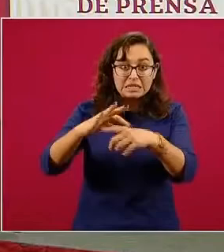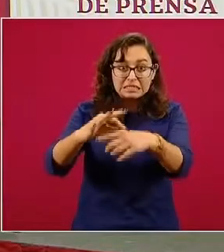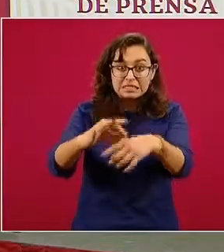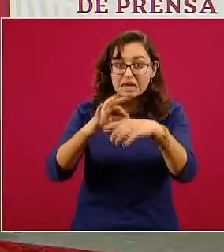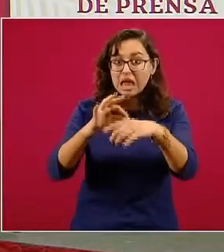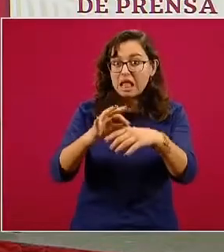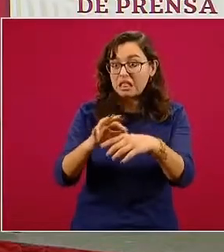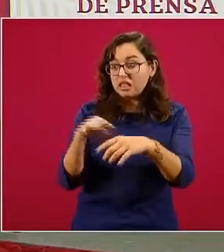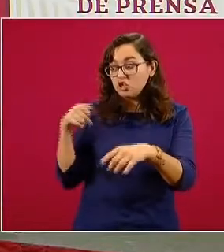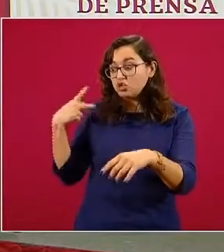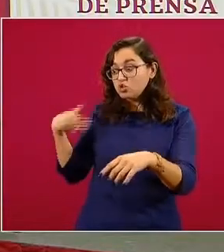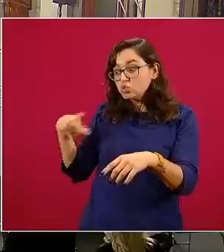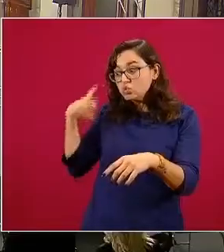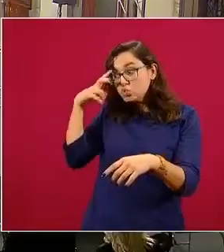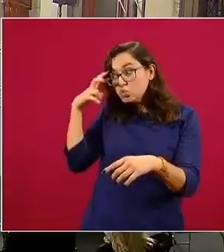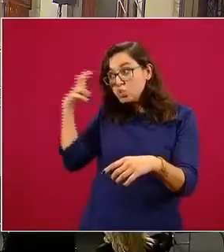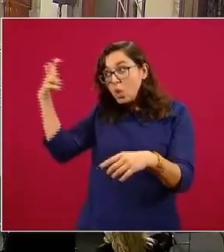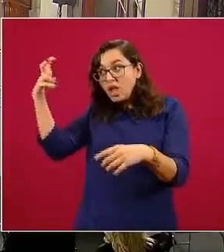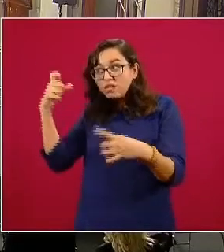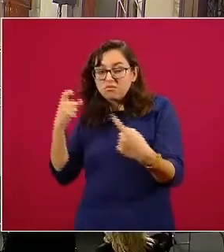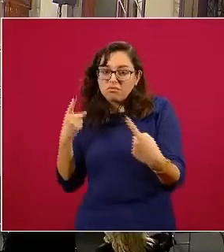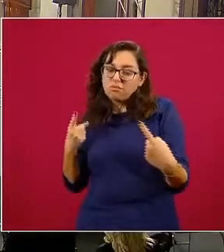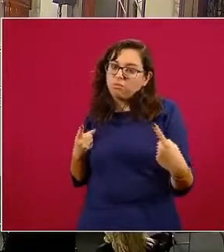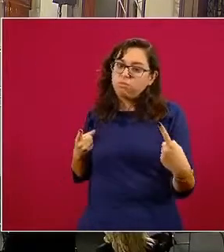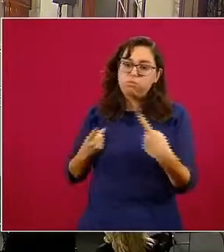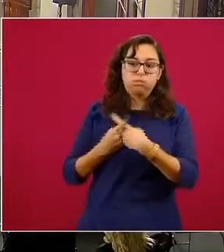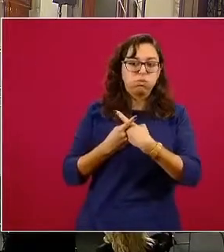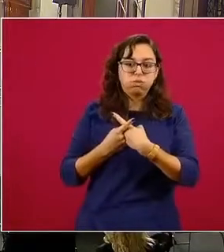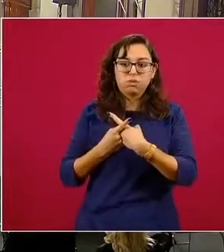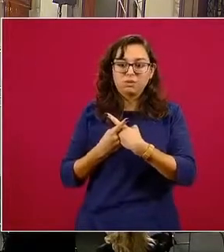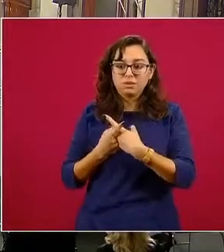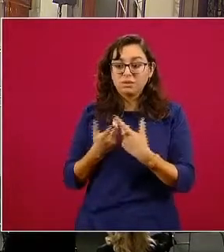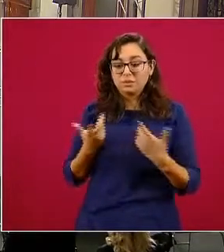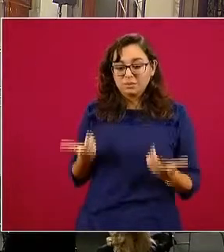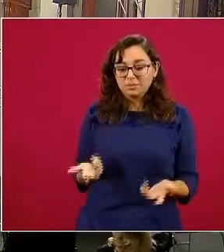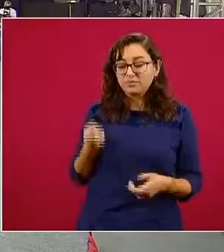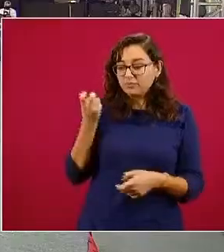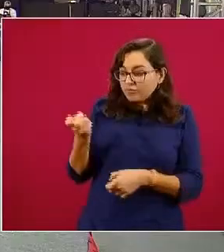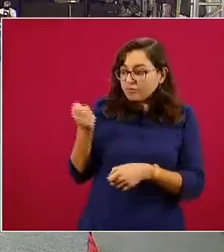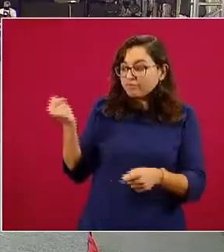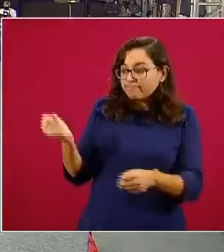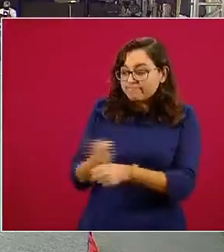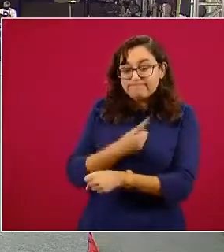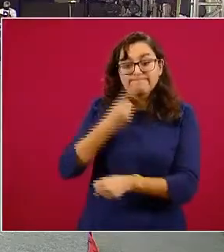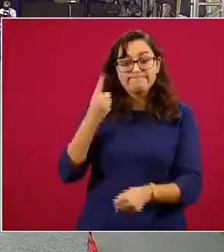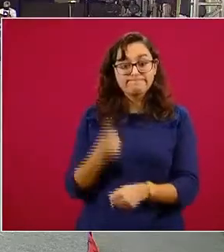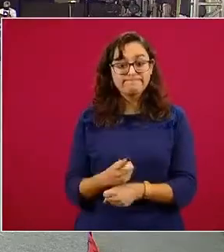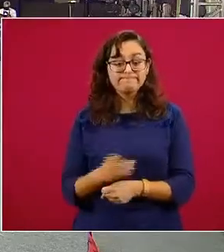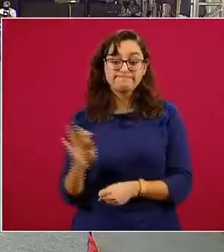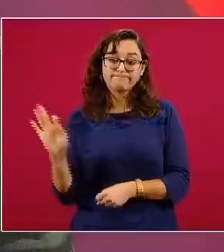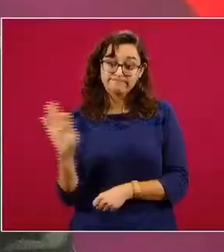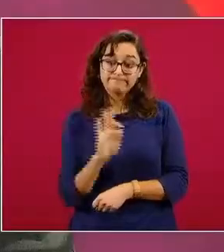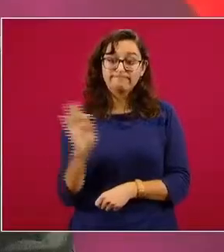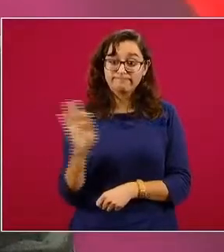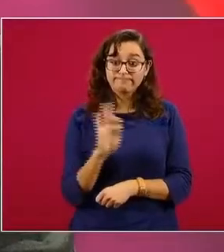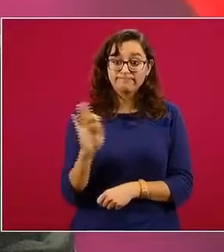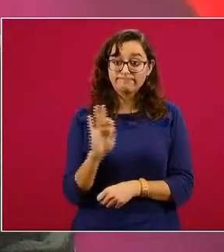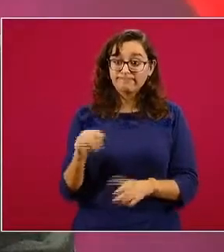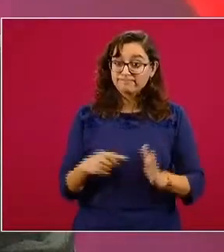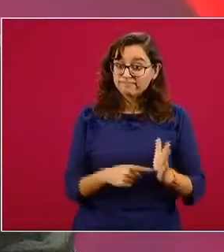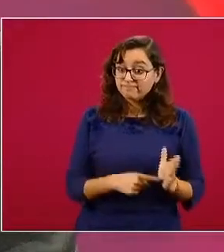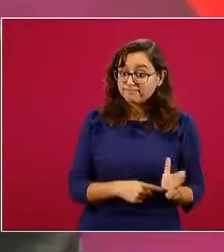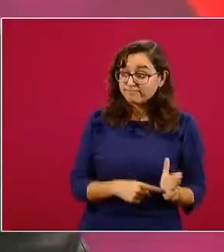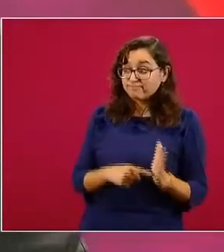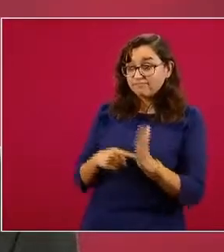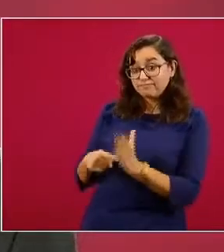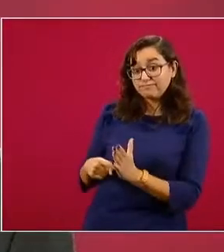social. Entonces, vemos que ahí hay una oportunidad quizá de buscar los mecanismos para que